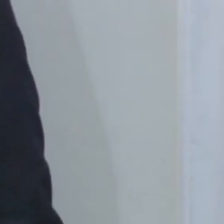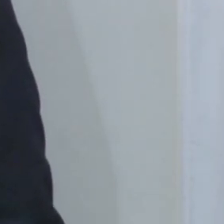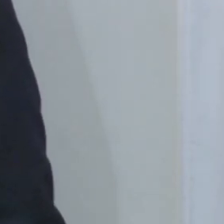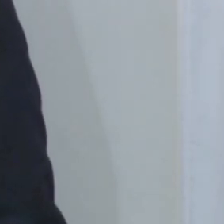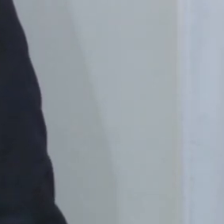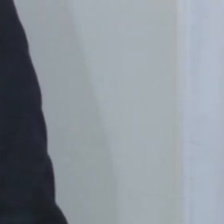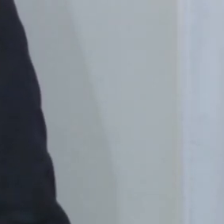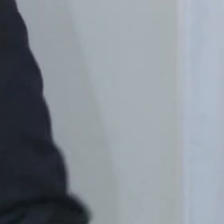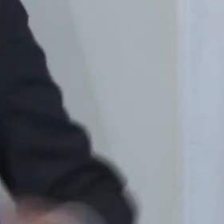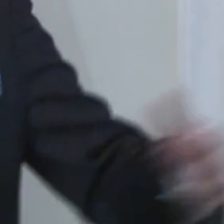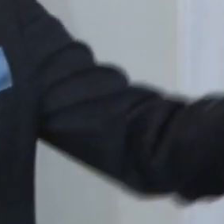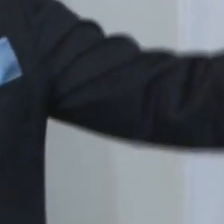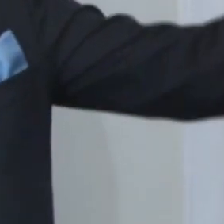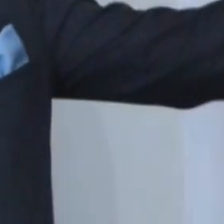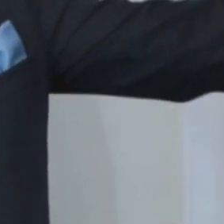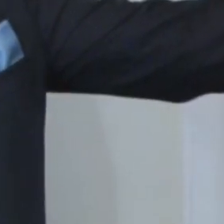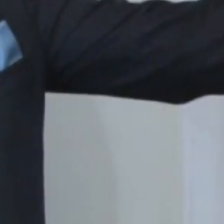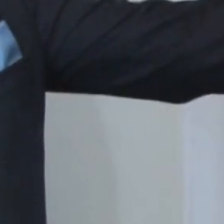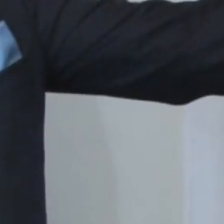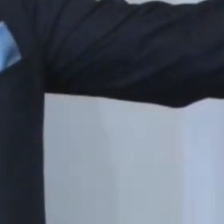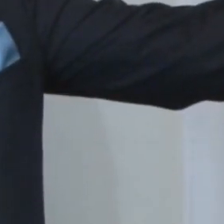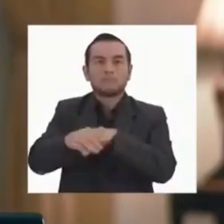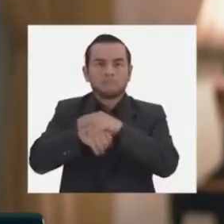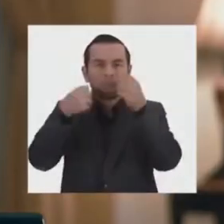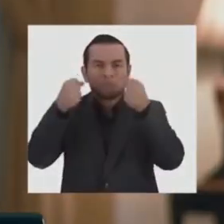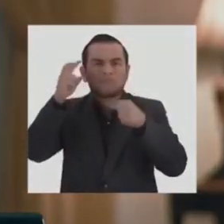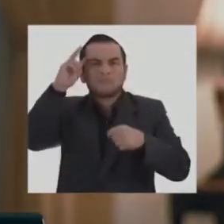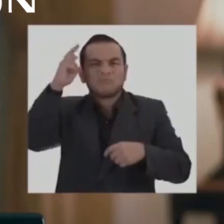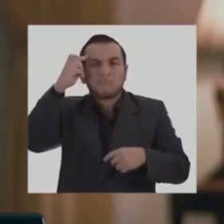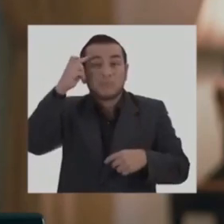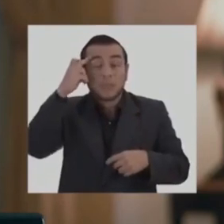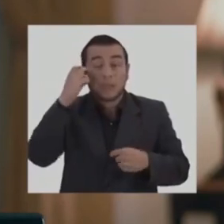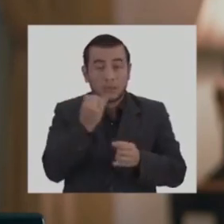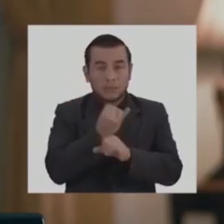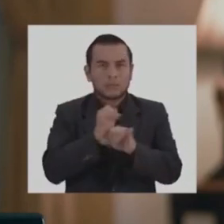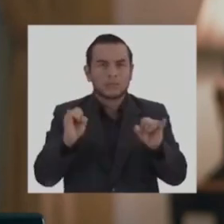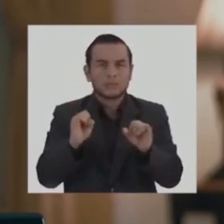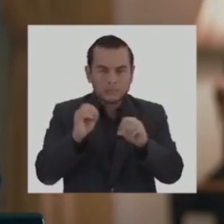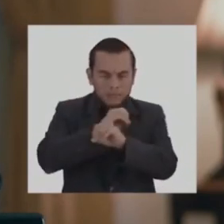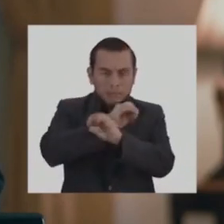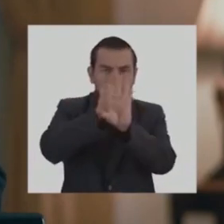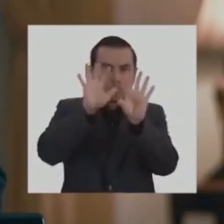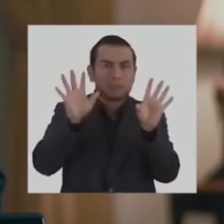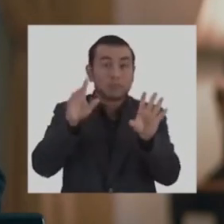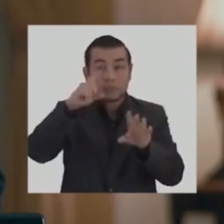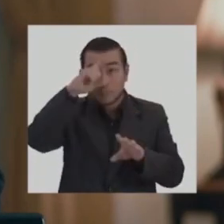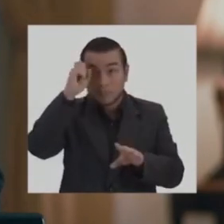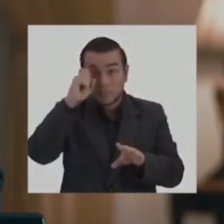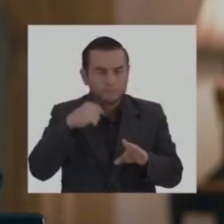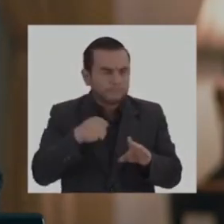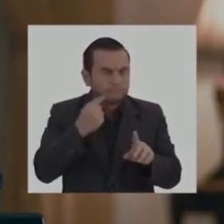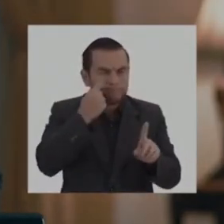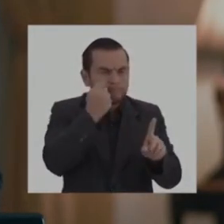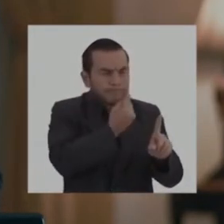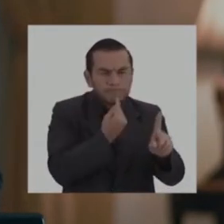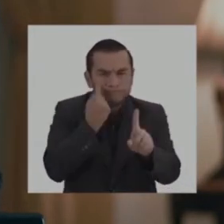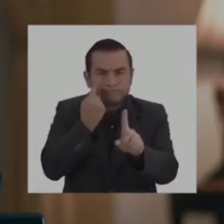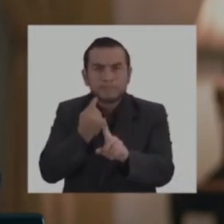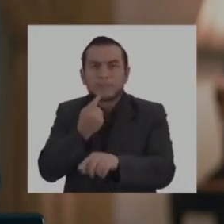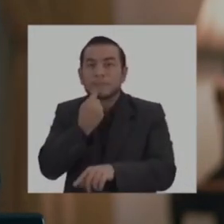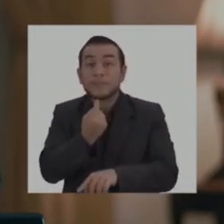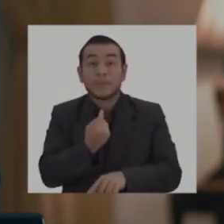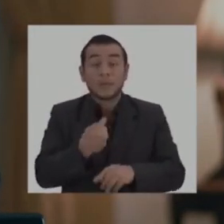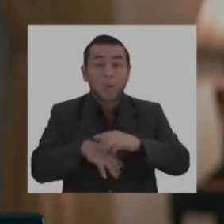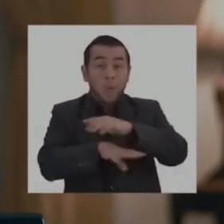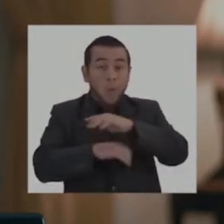tiene un marco de acción de este tamaño. La CICIES será independiente, neutral y transparente. Perseguirá al corrupto y